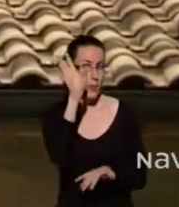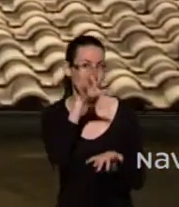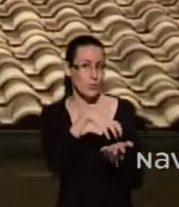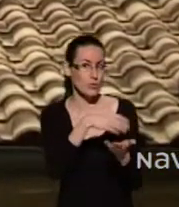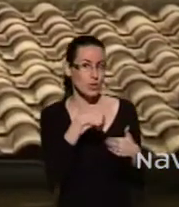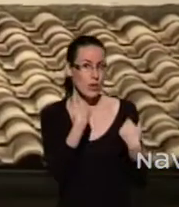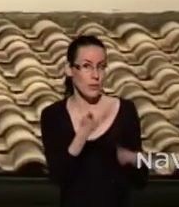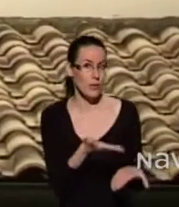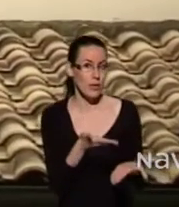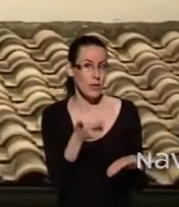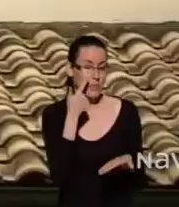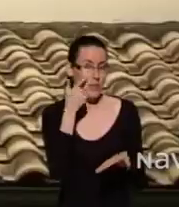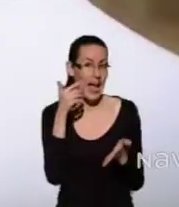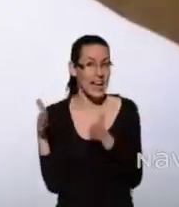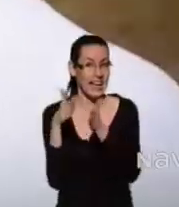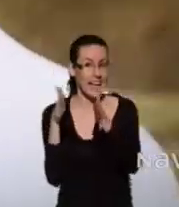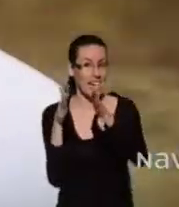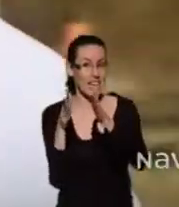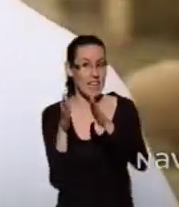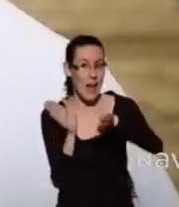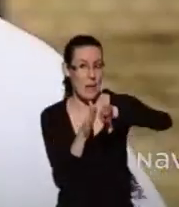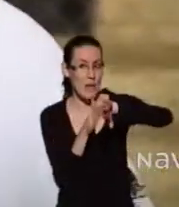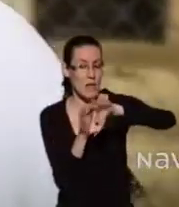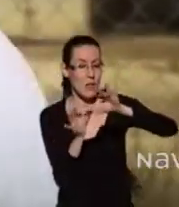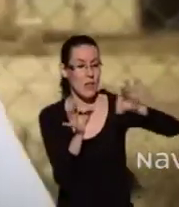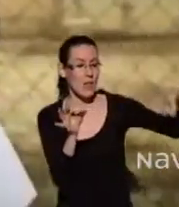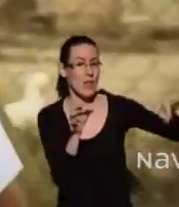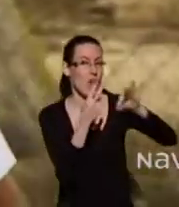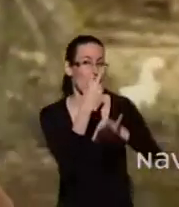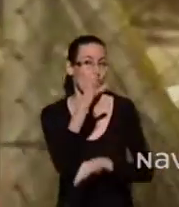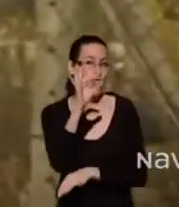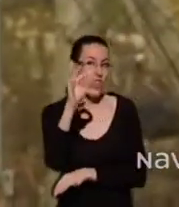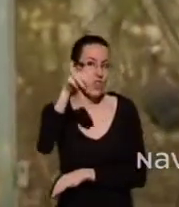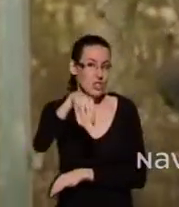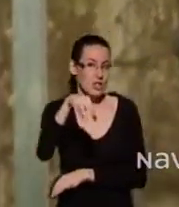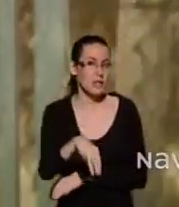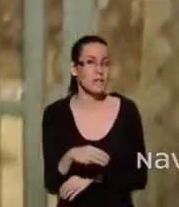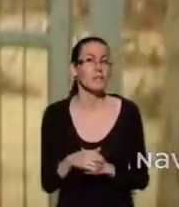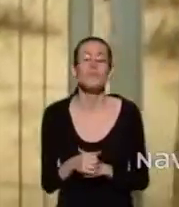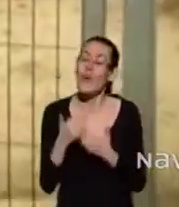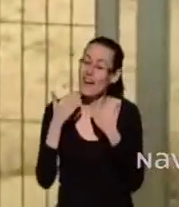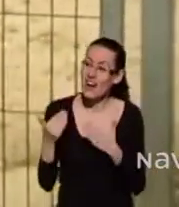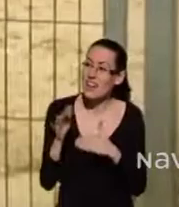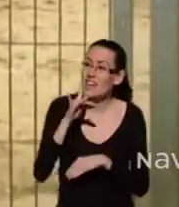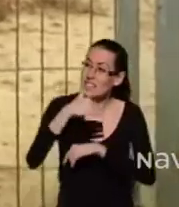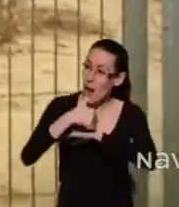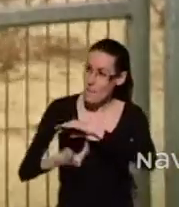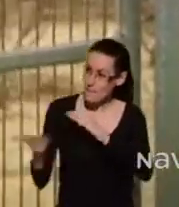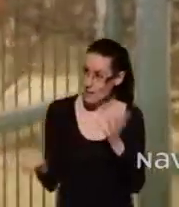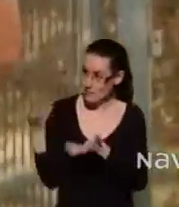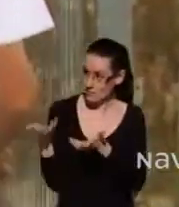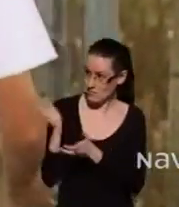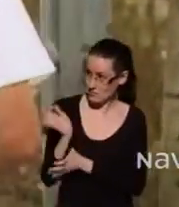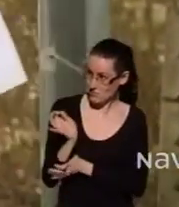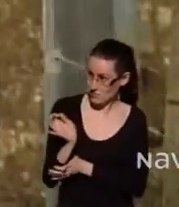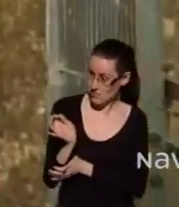a mano izquierda, unos 200 metros, ¿está? Vale, pues muchas gracias, Joaquín. Muy bien. Y nada, haces el pan para todo el pueblo de Aibar. Vale, muy bien. Lo pones en